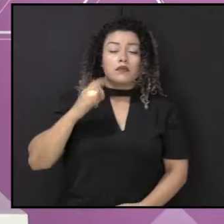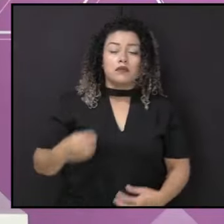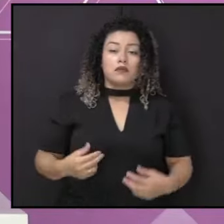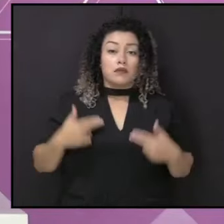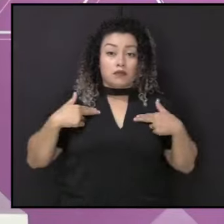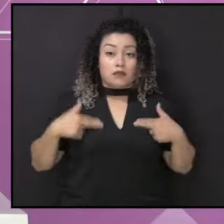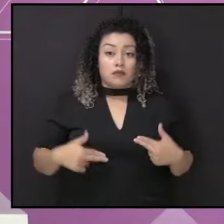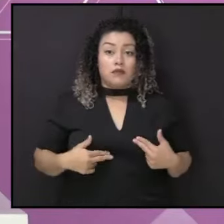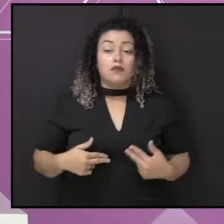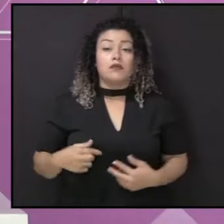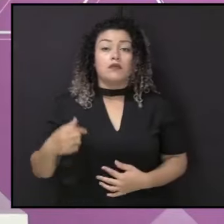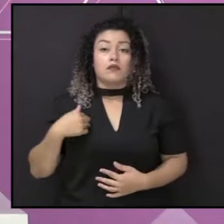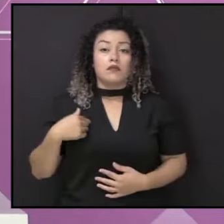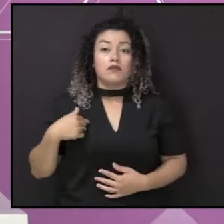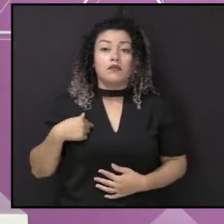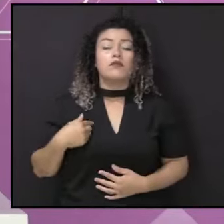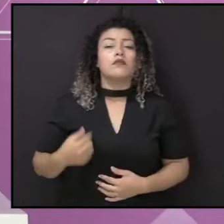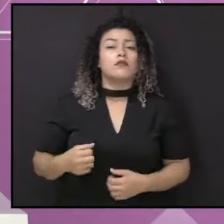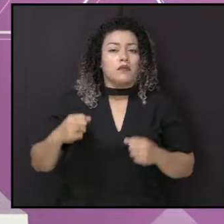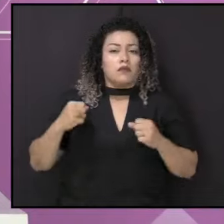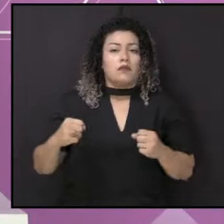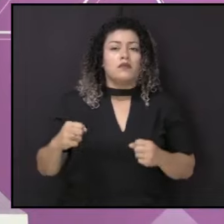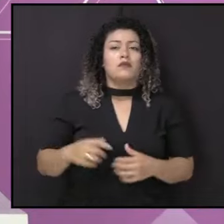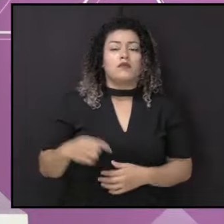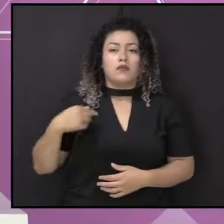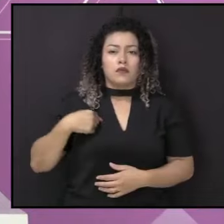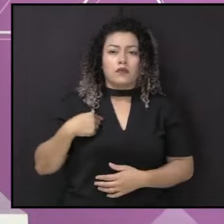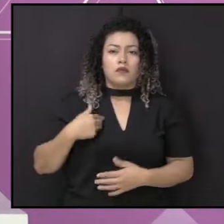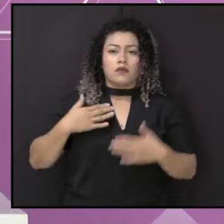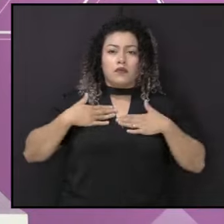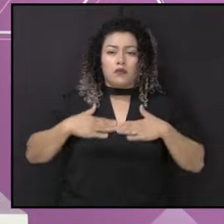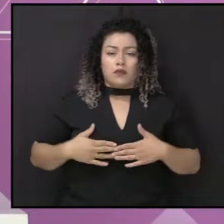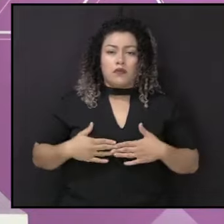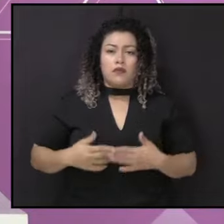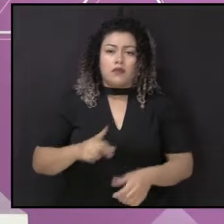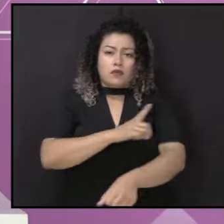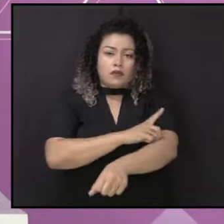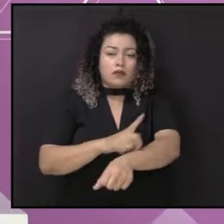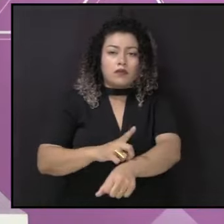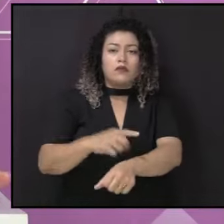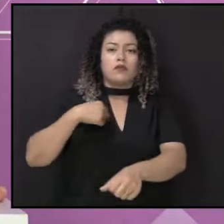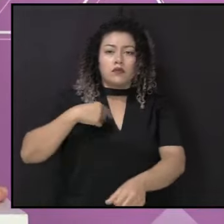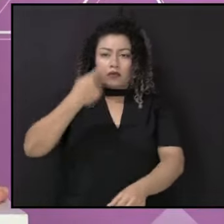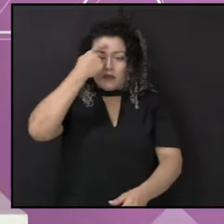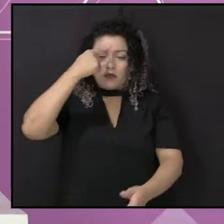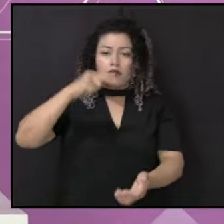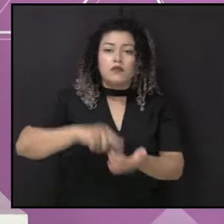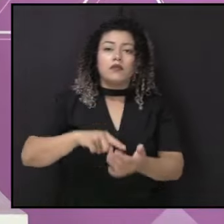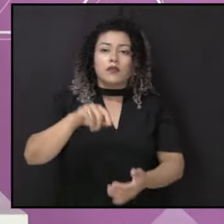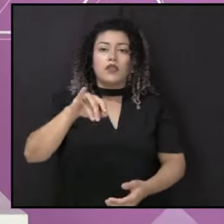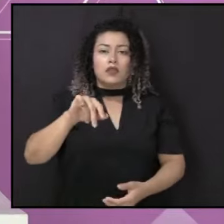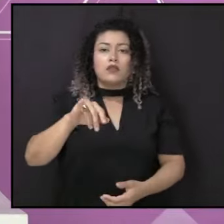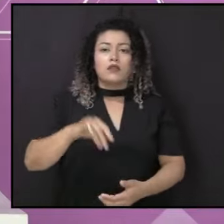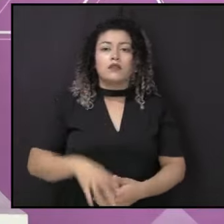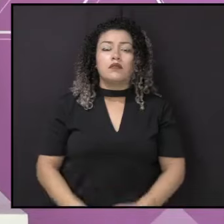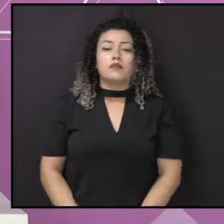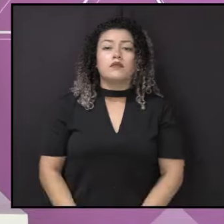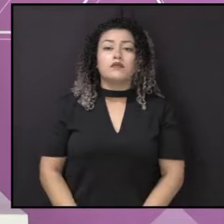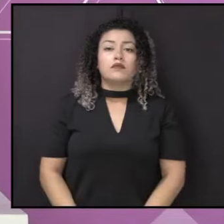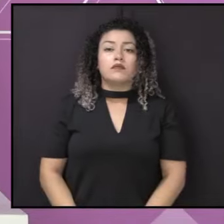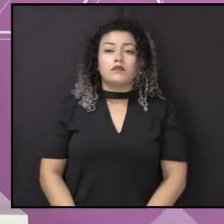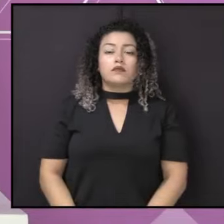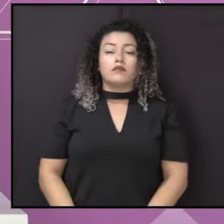100%. Filantrópica, soy una mujer que cree en la justicia social y en los derechos humanos. Por ello, siempre aboco más a